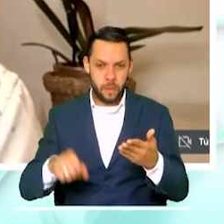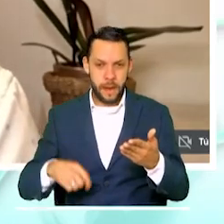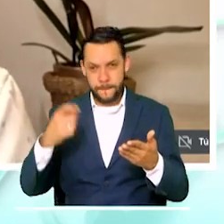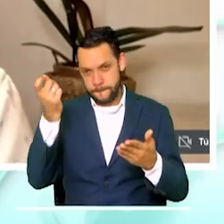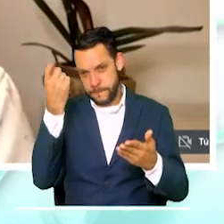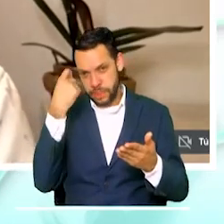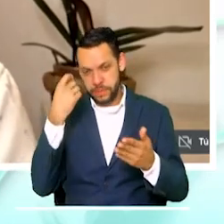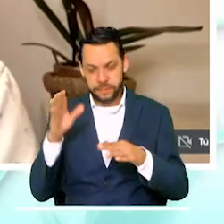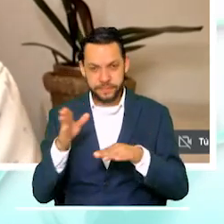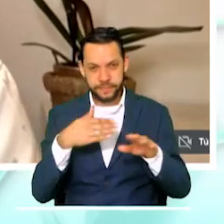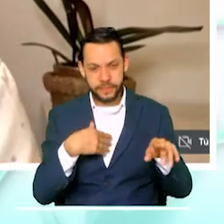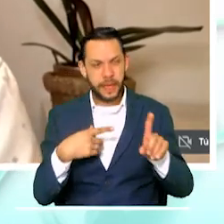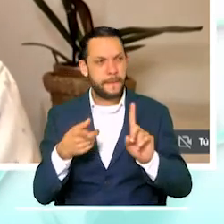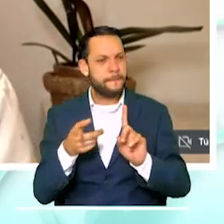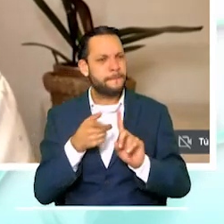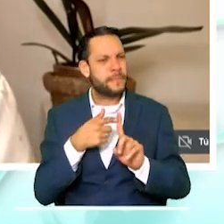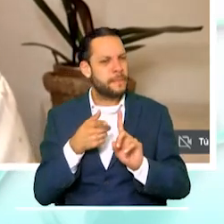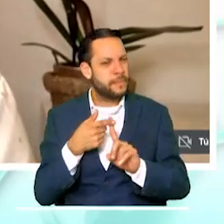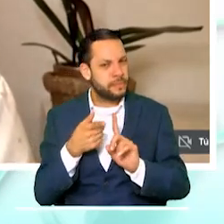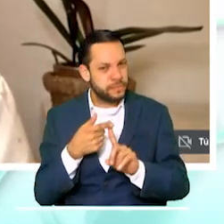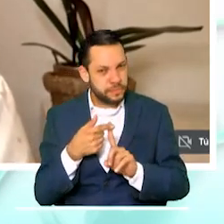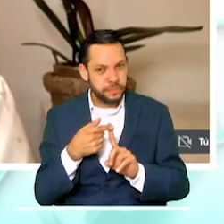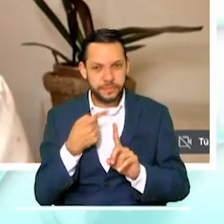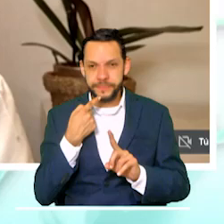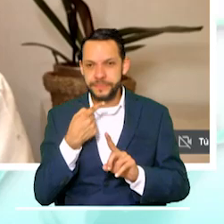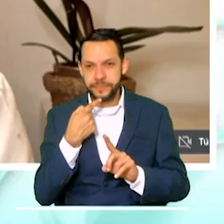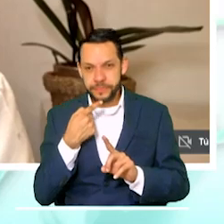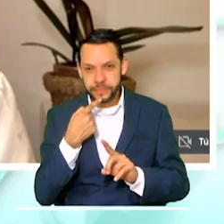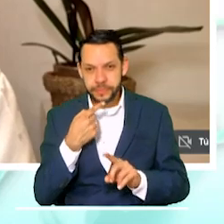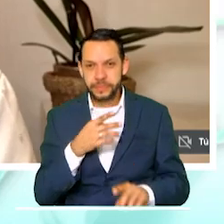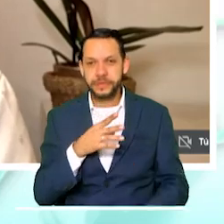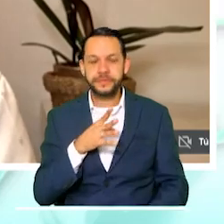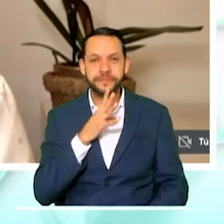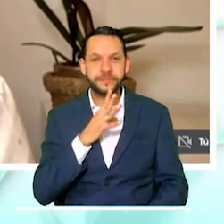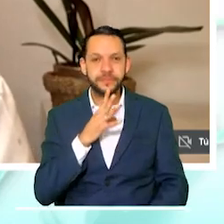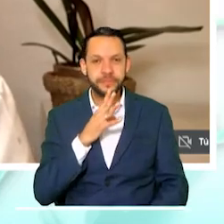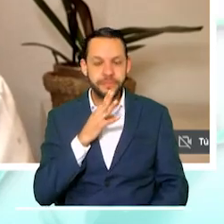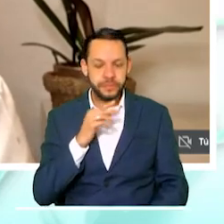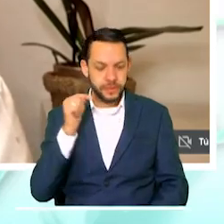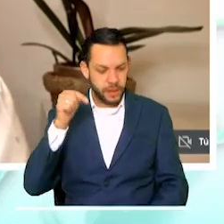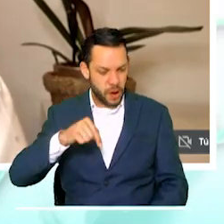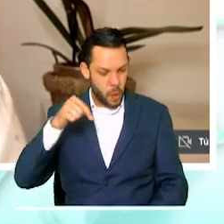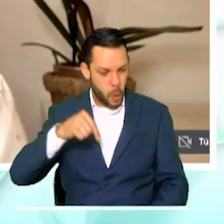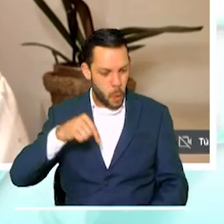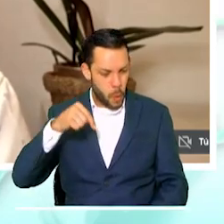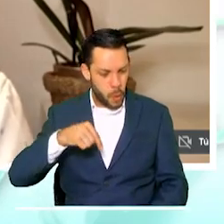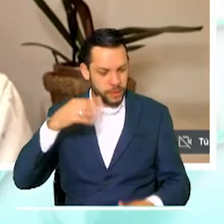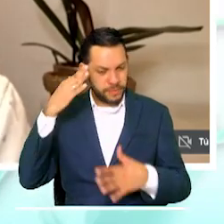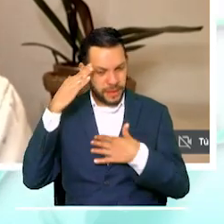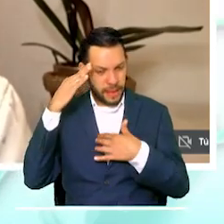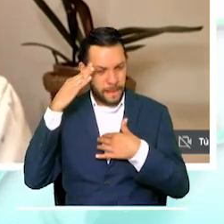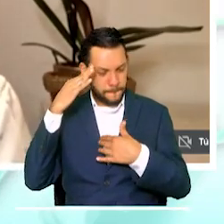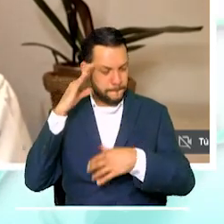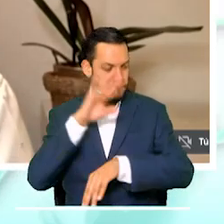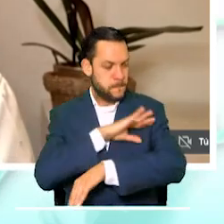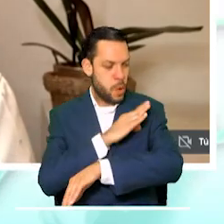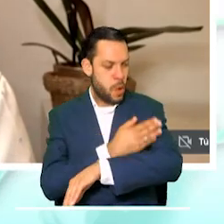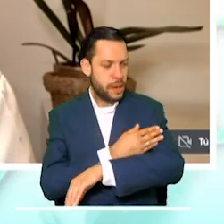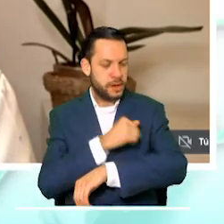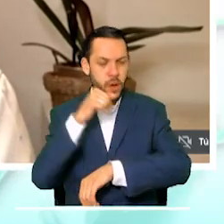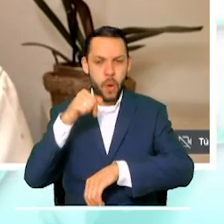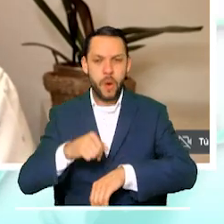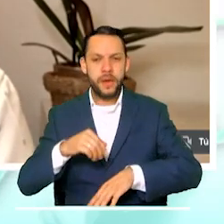Saquen el primero, ahorita ustedes lo estaban nombrando, mindfulness, capacidad de estar en